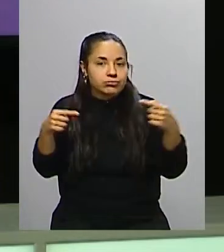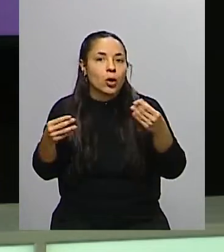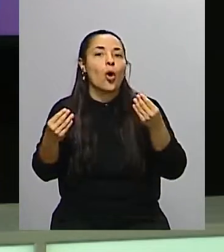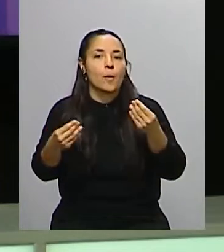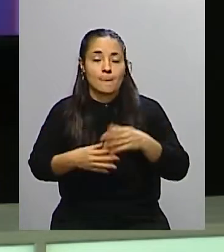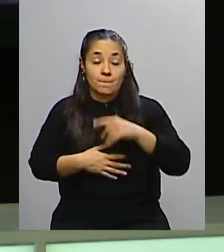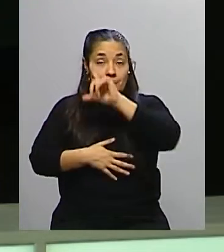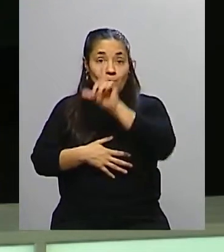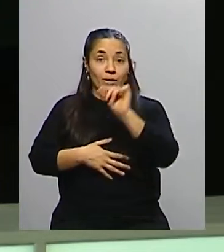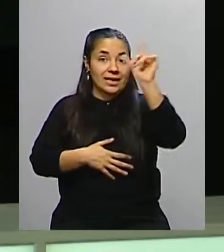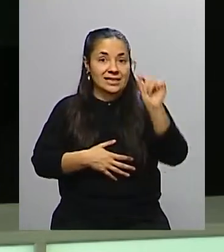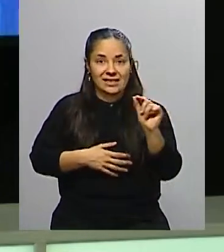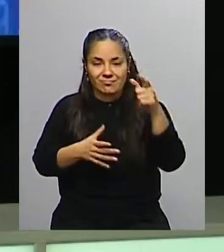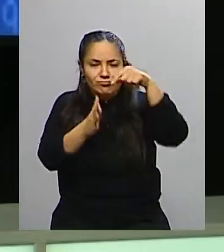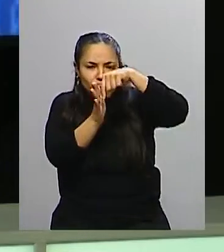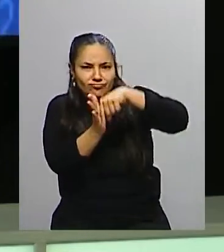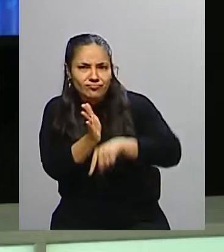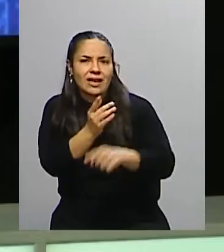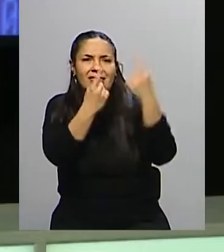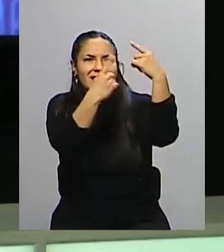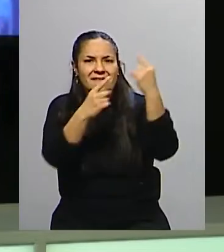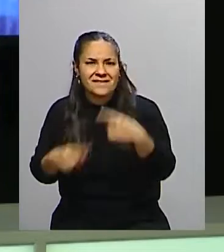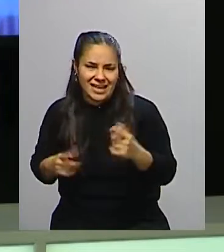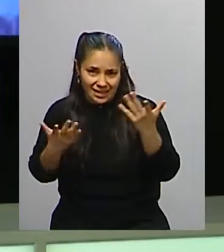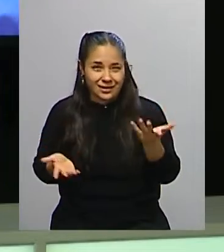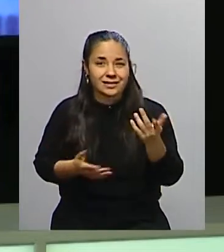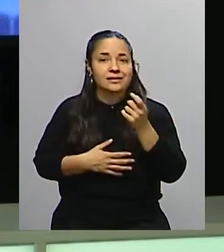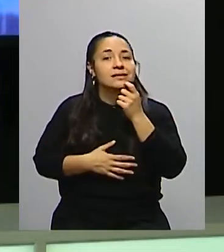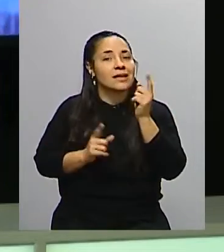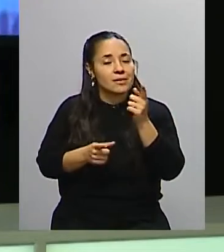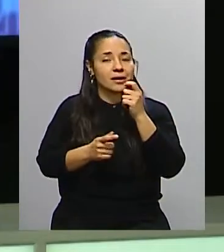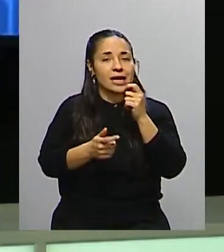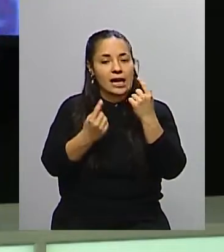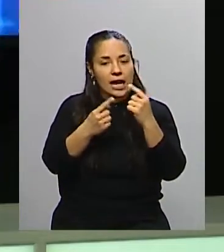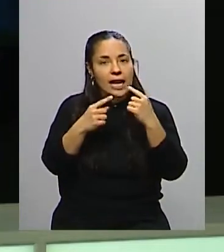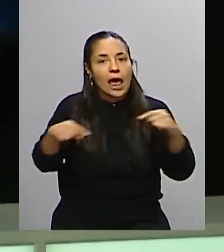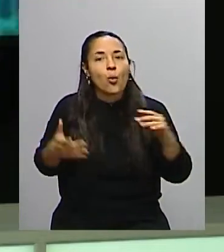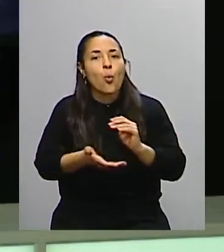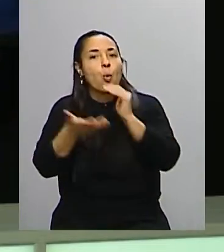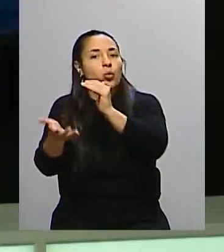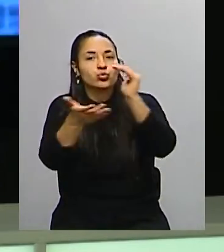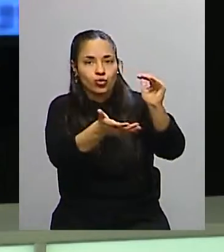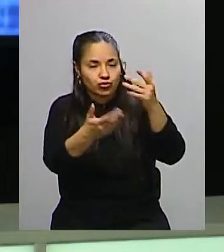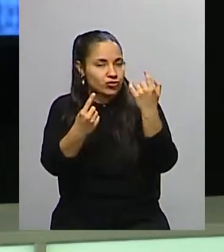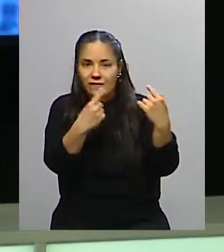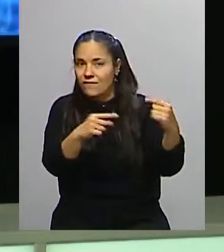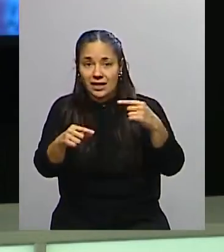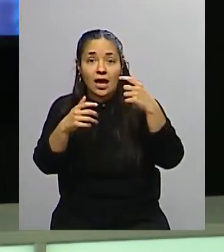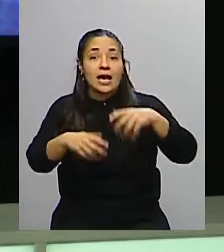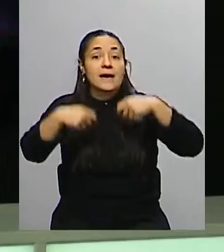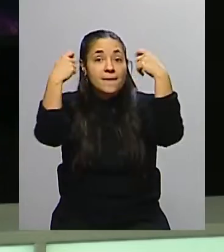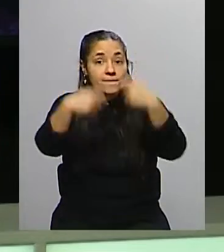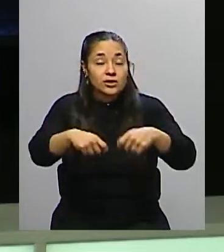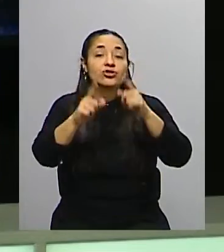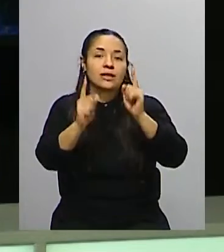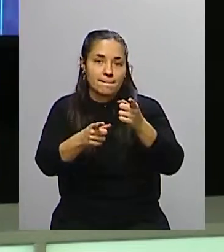tienen distintas complejidades y quizás también son, en cuanto a la asignación de sus recursos y la inversión que se haga en salud, también debería tener cierta